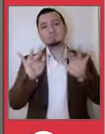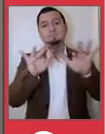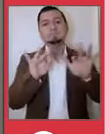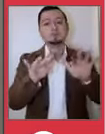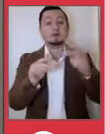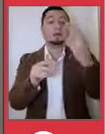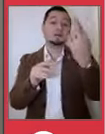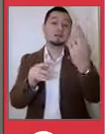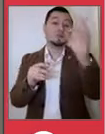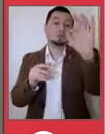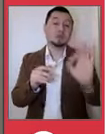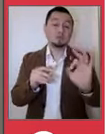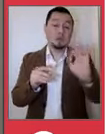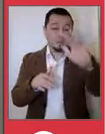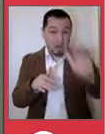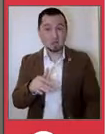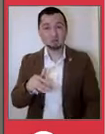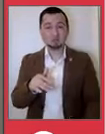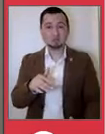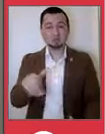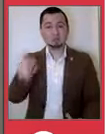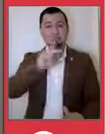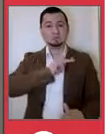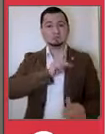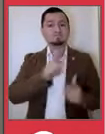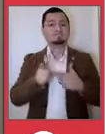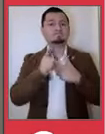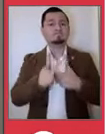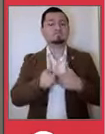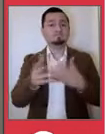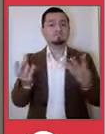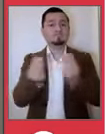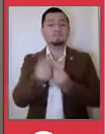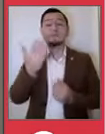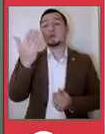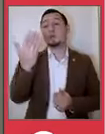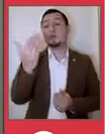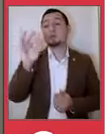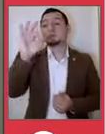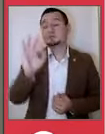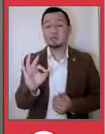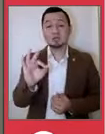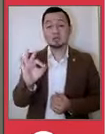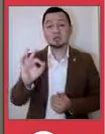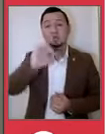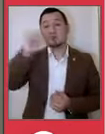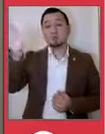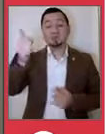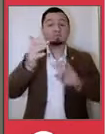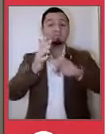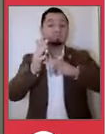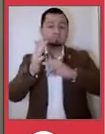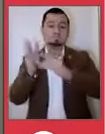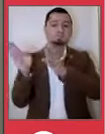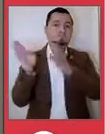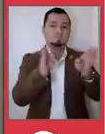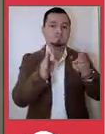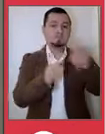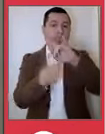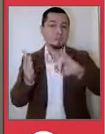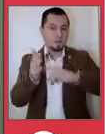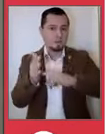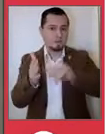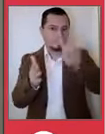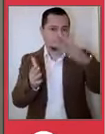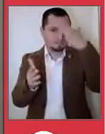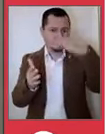25% los restaurantes tendrán que seguir cumpliendo con el aforo del 50 por ciento se modifique el horario porque también entendimos que el horario